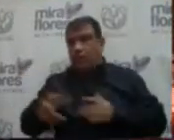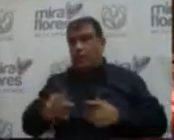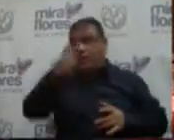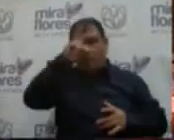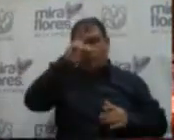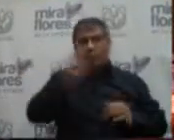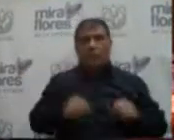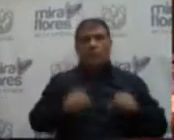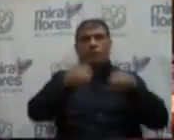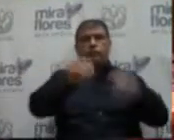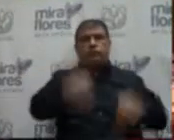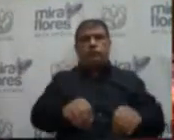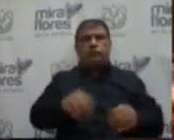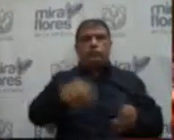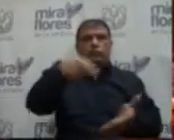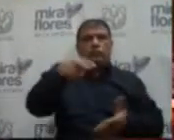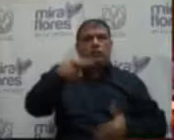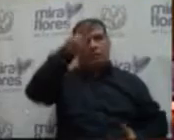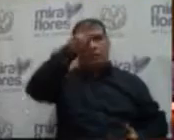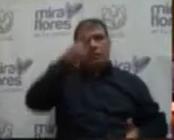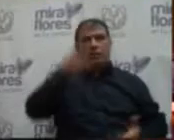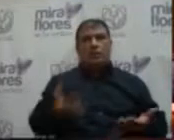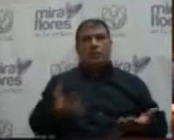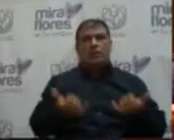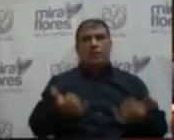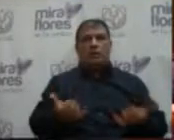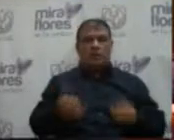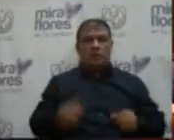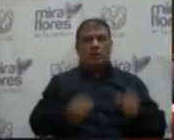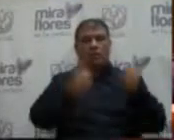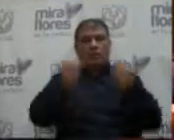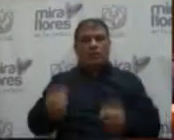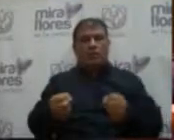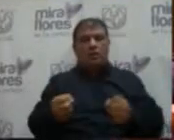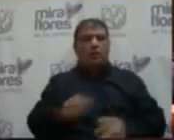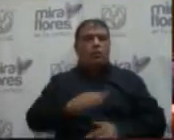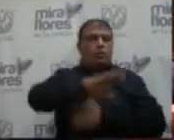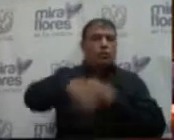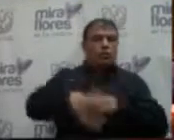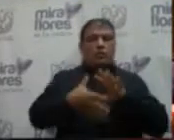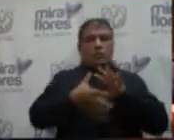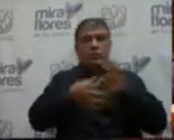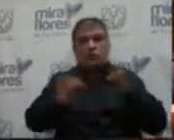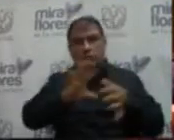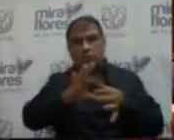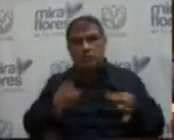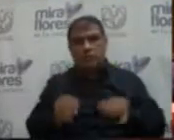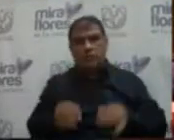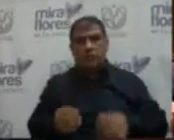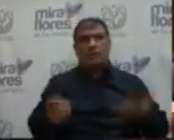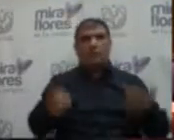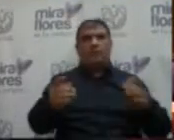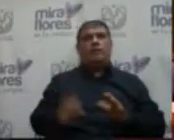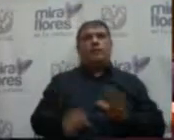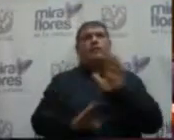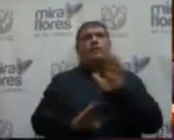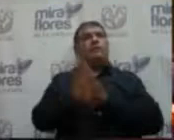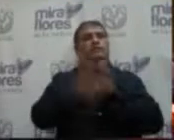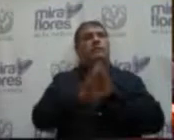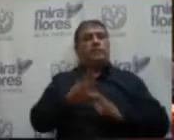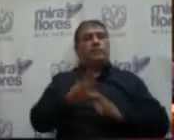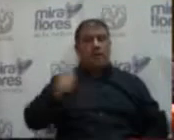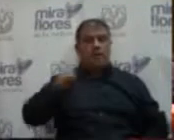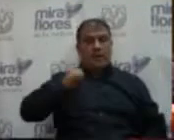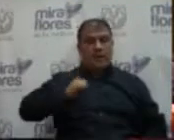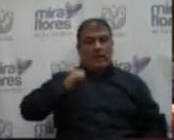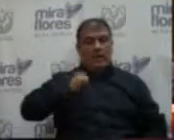Perú se posesiona en un lugar que destaca en toda su historia. Damas y caballeros, el señor alcalde